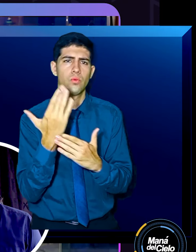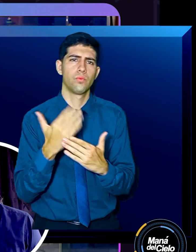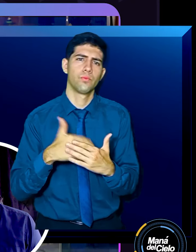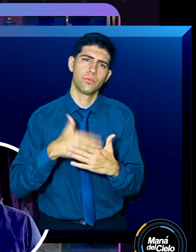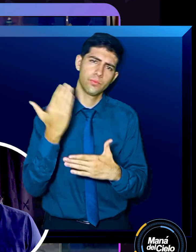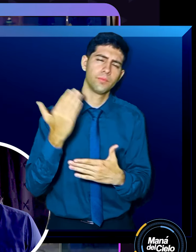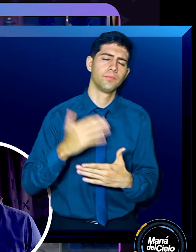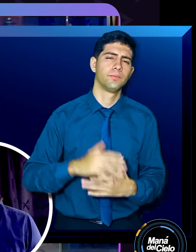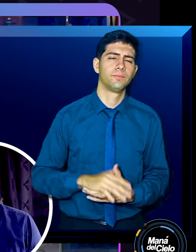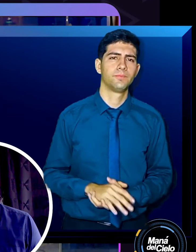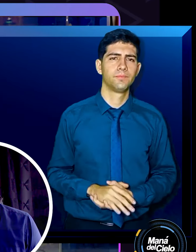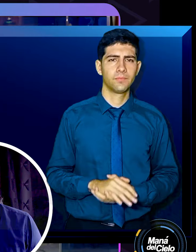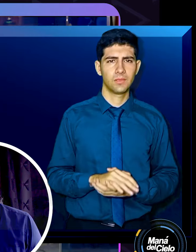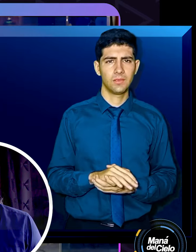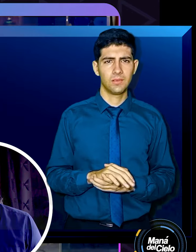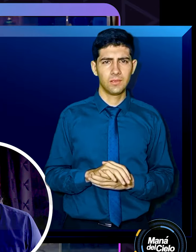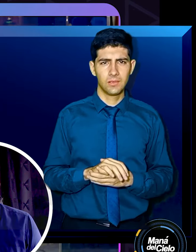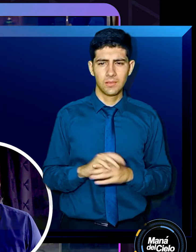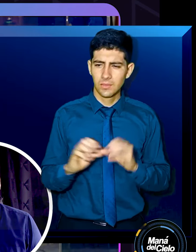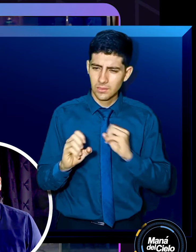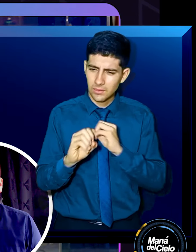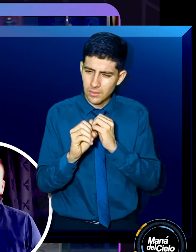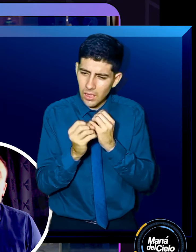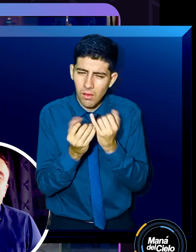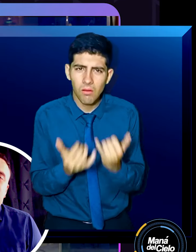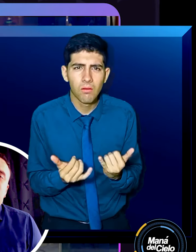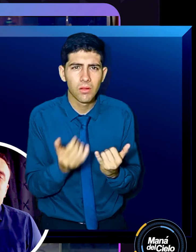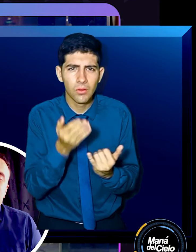Esta mañana deje que el río de Dios lo inunde.